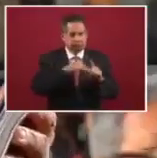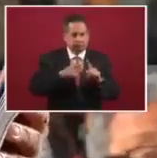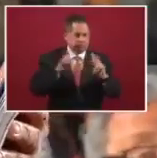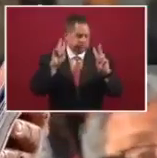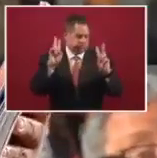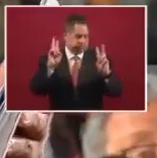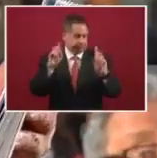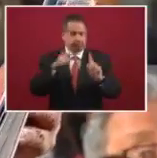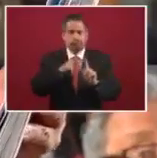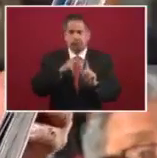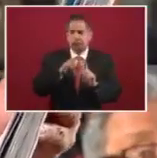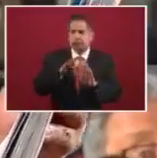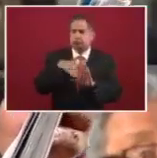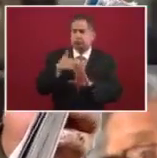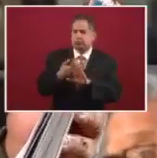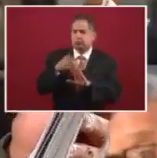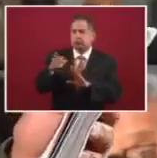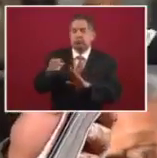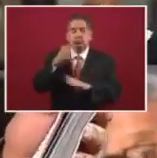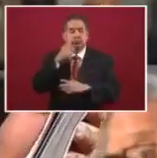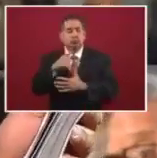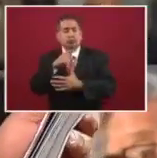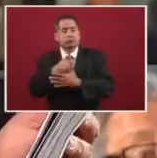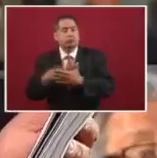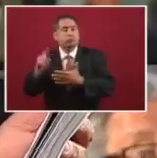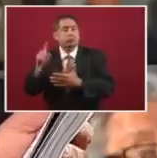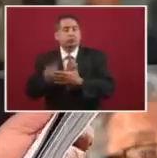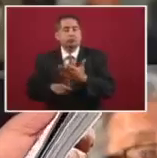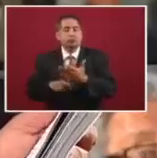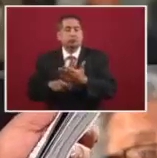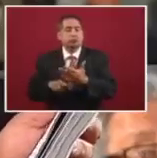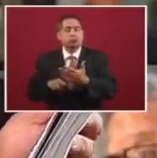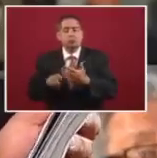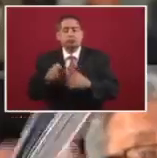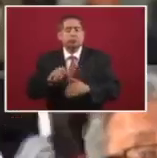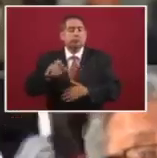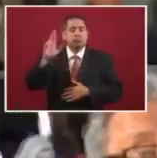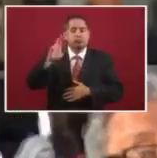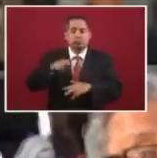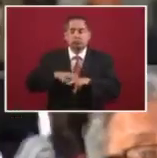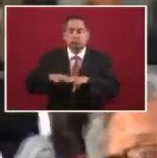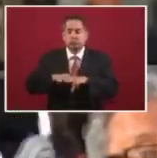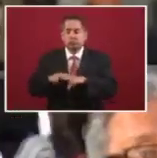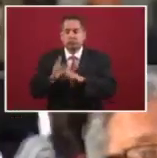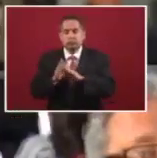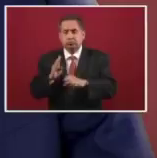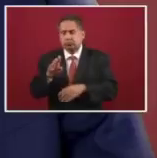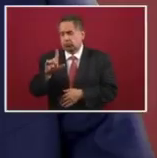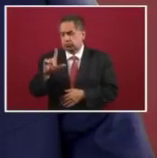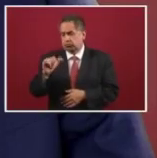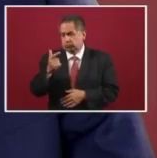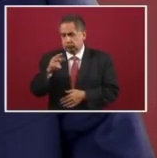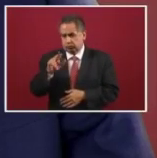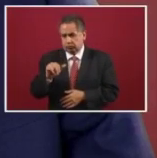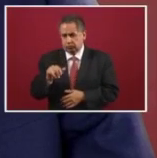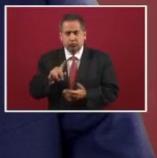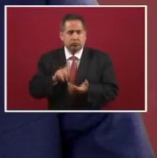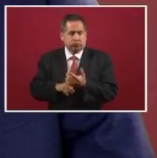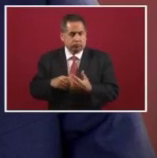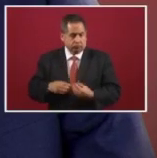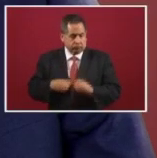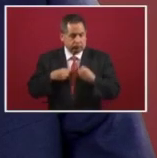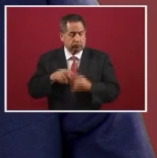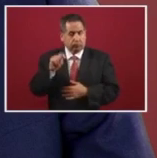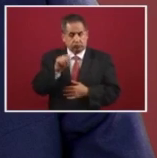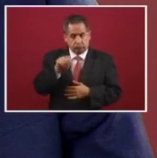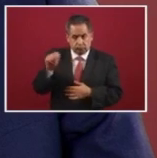comillas, contra la decisión de cancelar a mano alzada lo del Metrobús Laguna. Yo soy de Torreón, me he ido muy